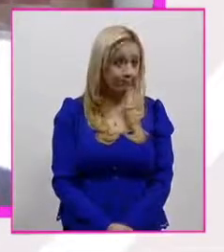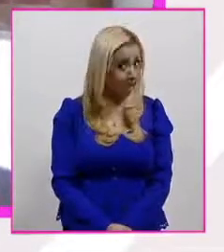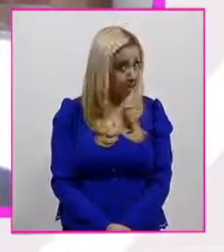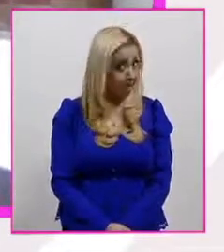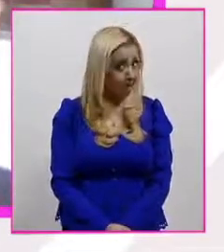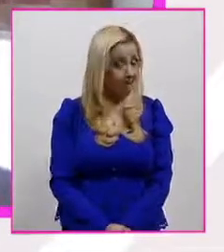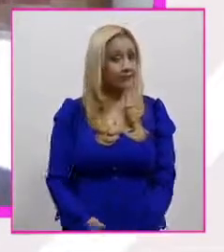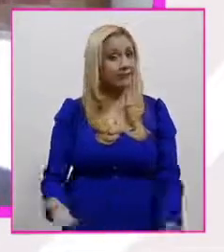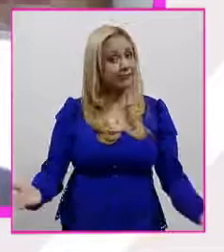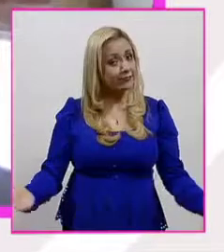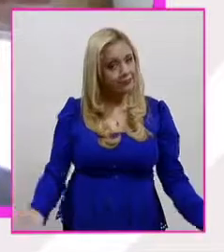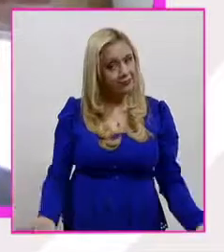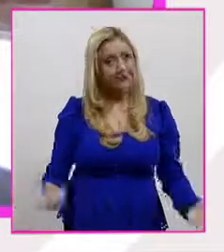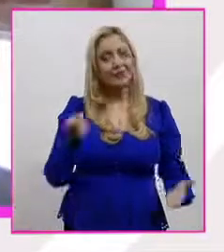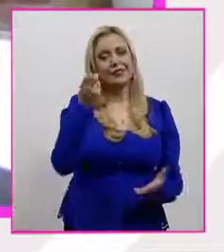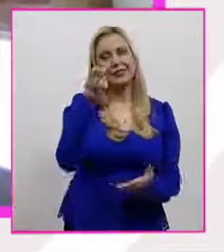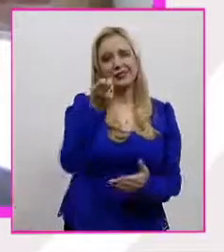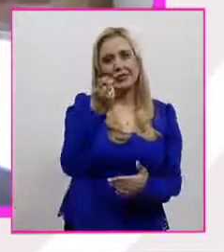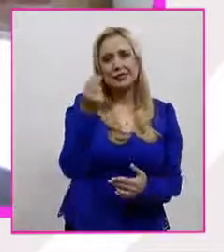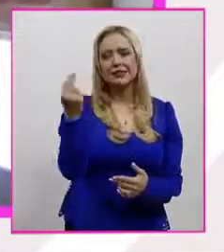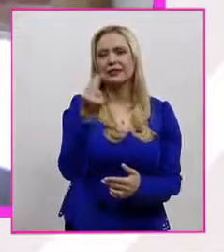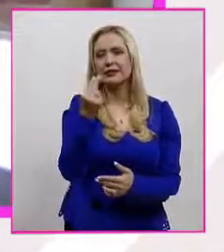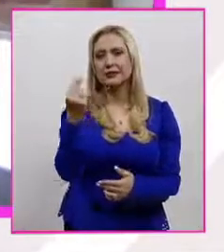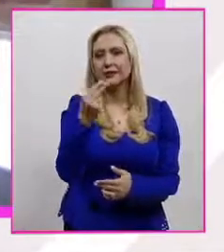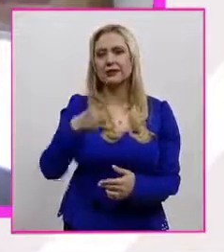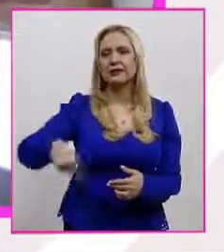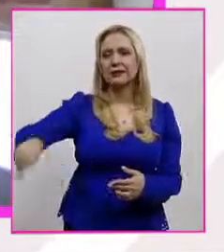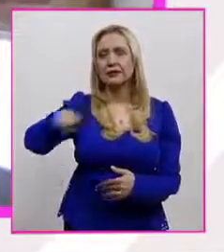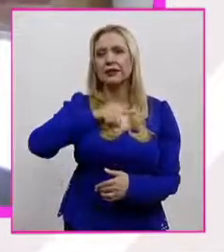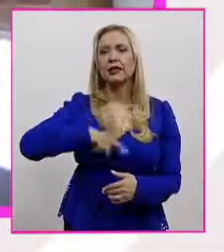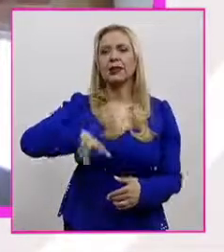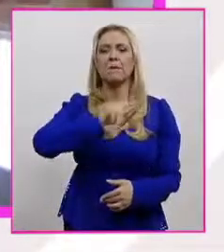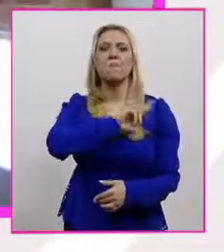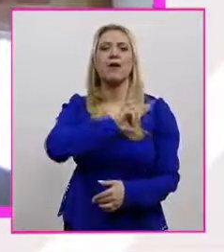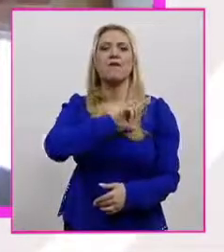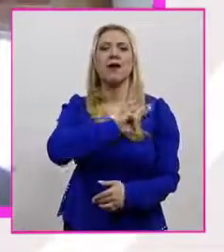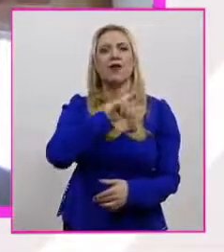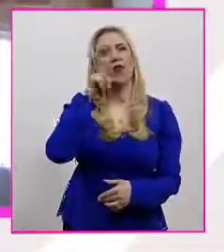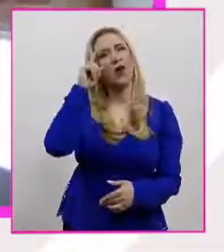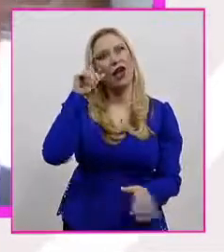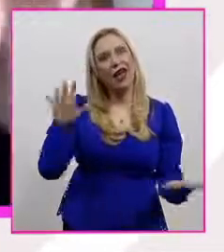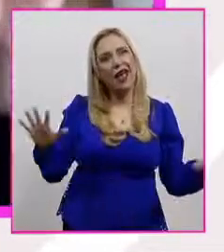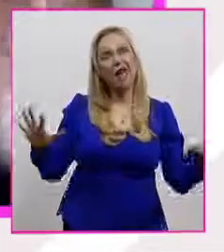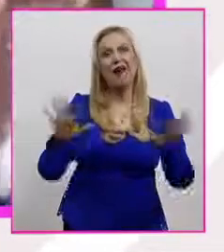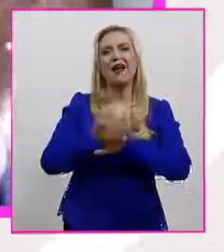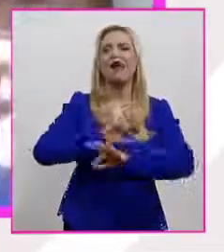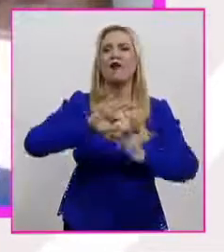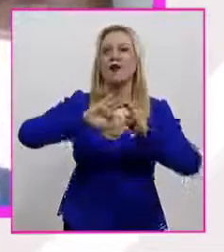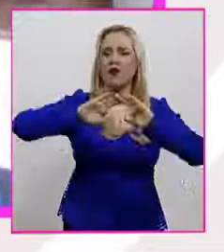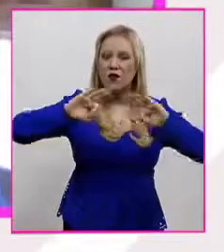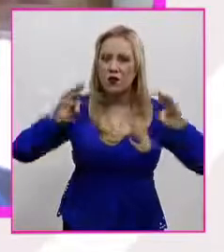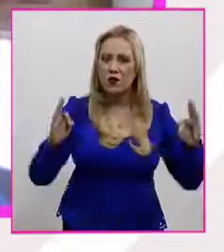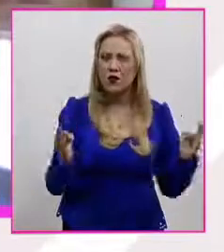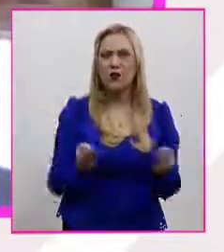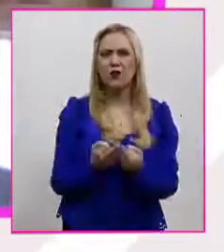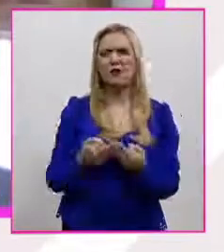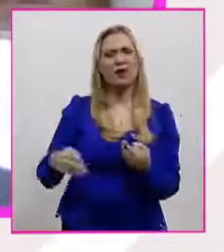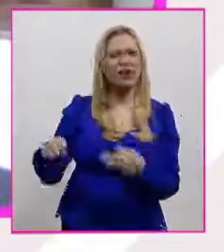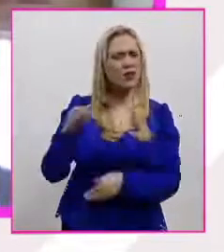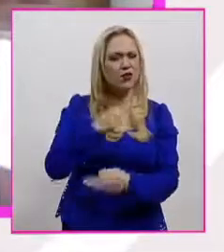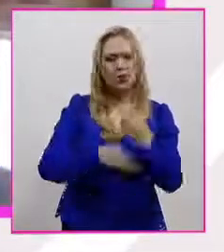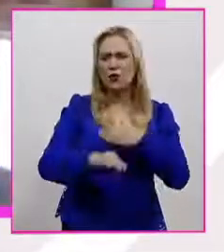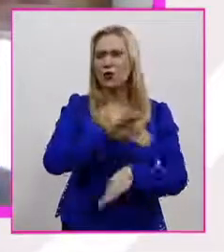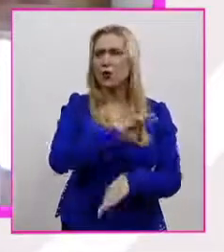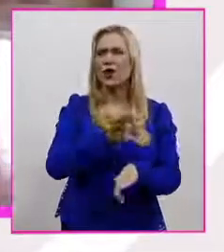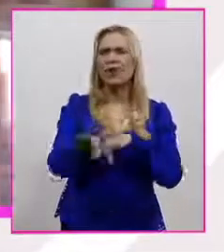Que es como la forma más tradicional de concebir el sector privado. Pero es que justo esa concepción incluso